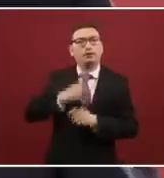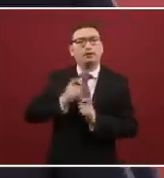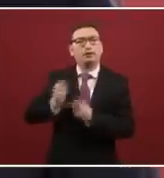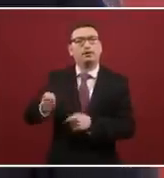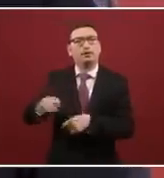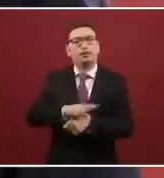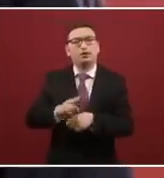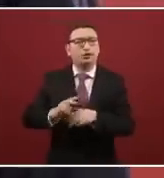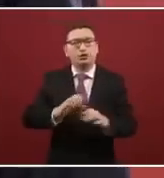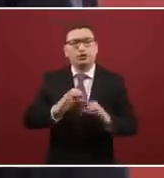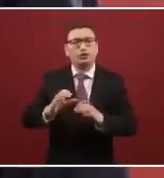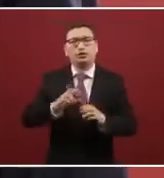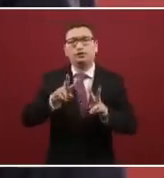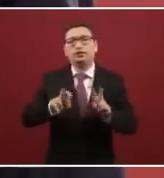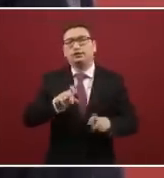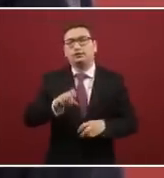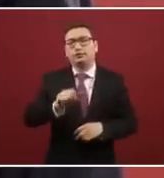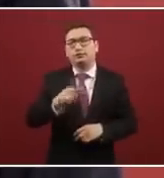sargazo.